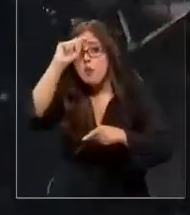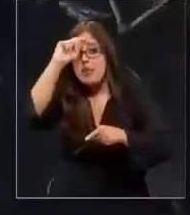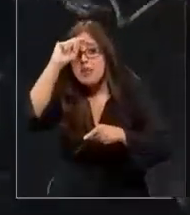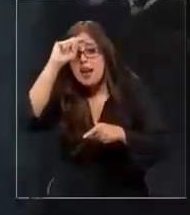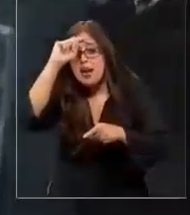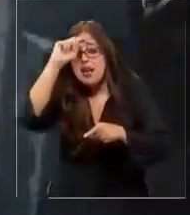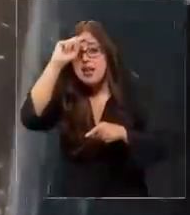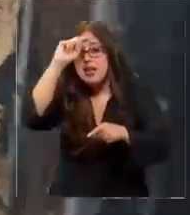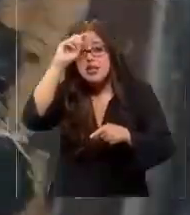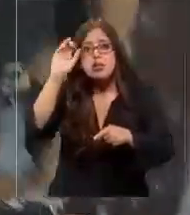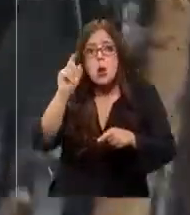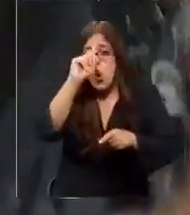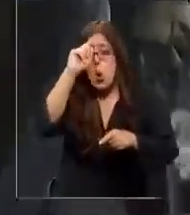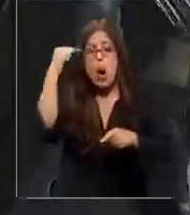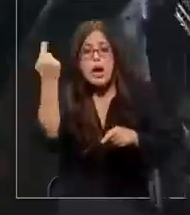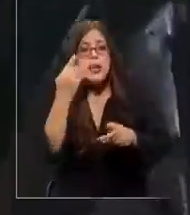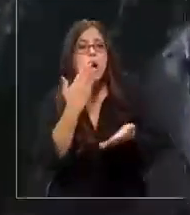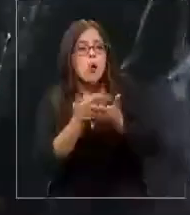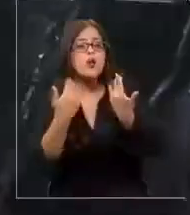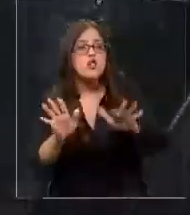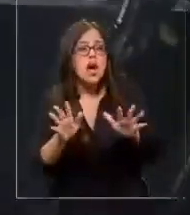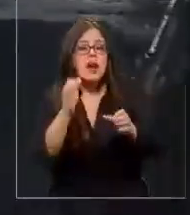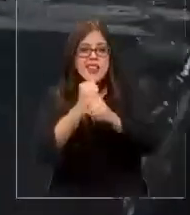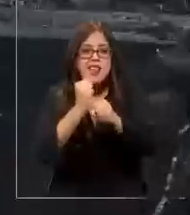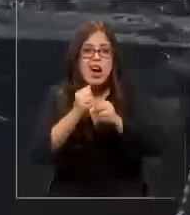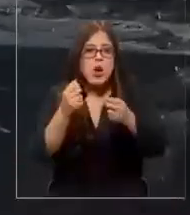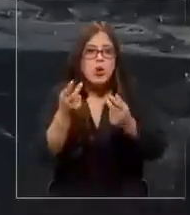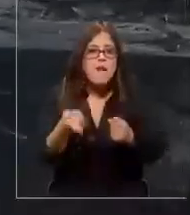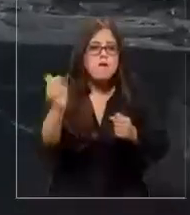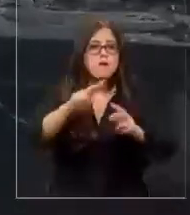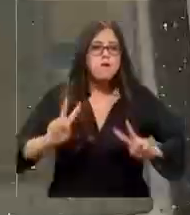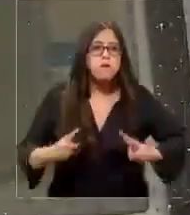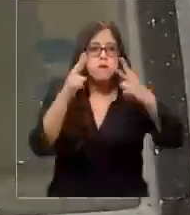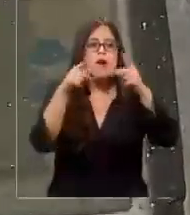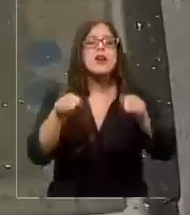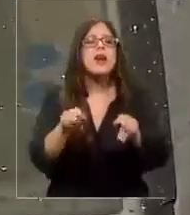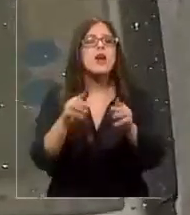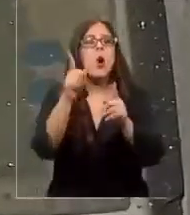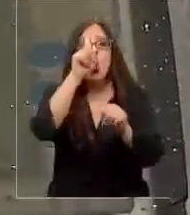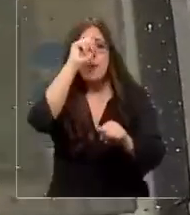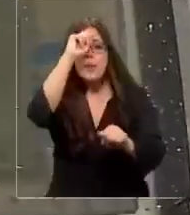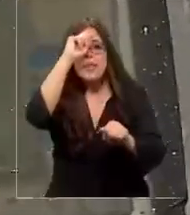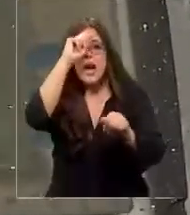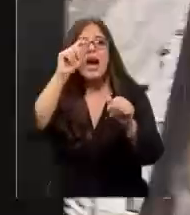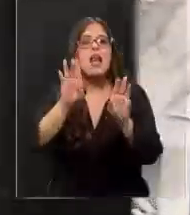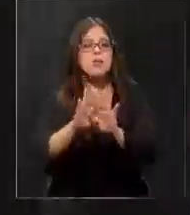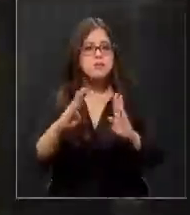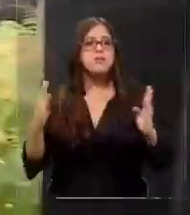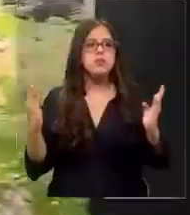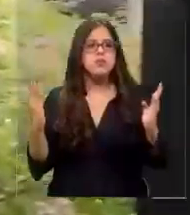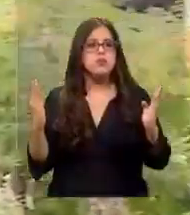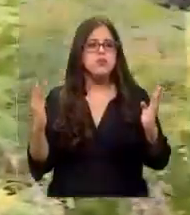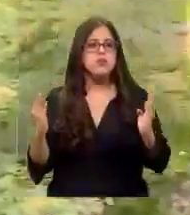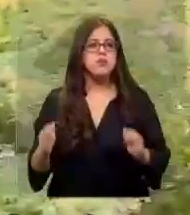hasta que los trabajos de reconstrucción terminen, para que finalmente el Hospital San Borja sea dado de alta.